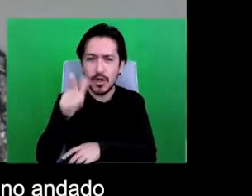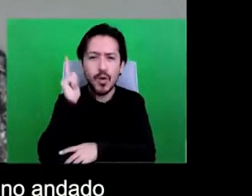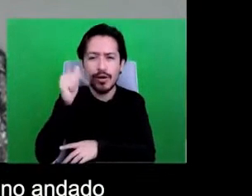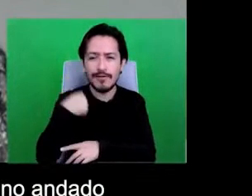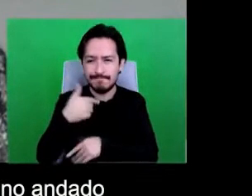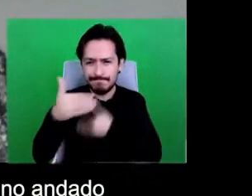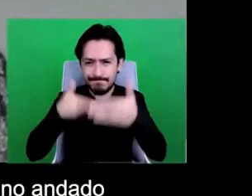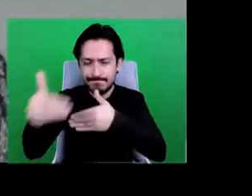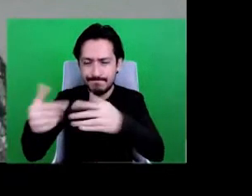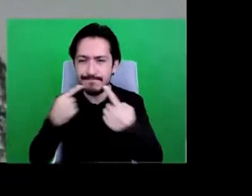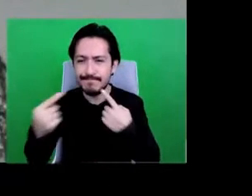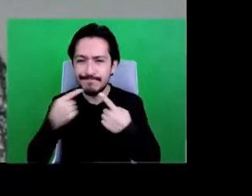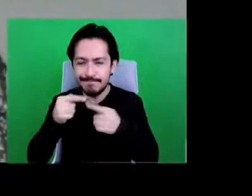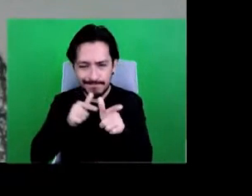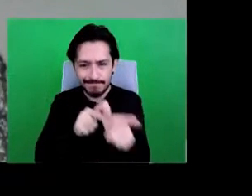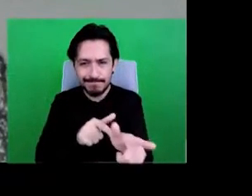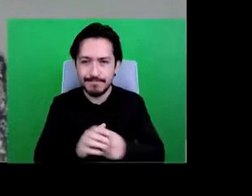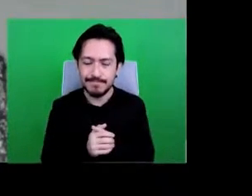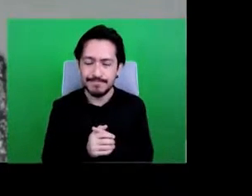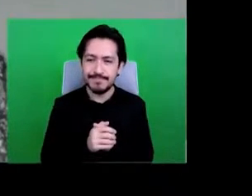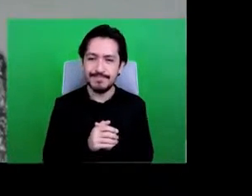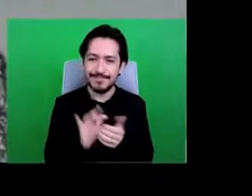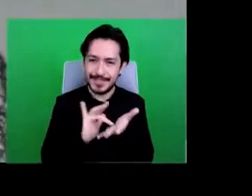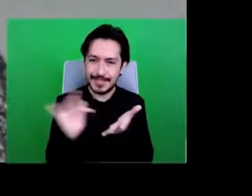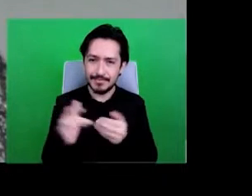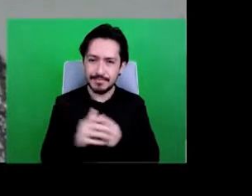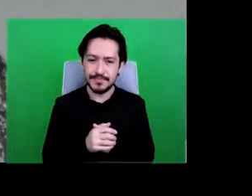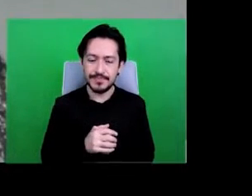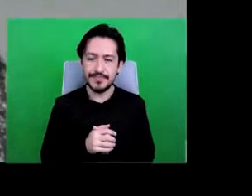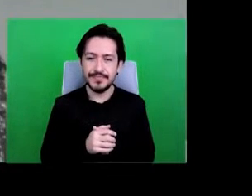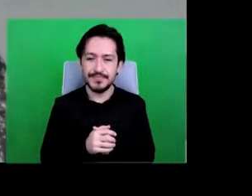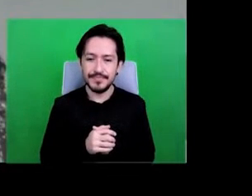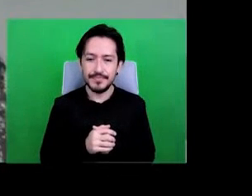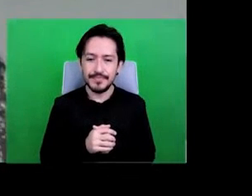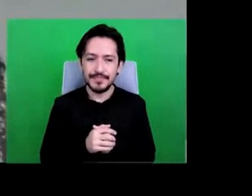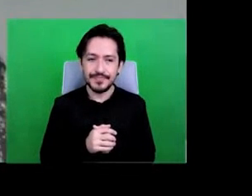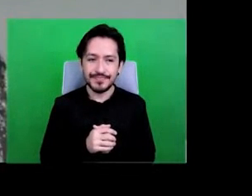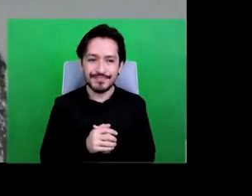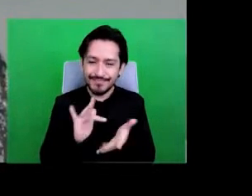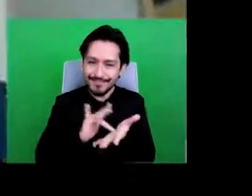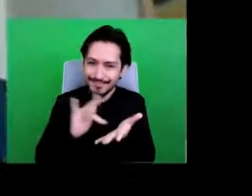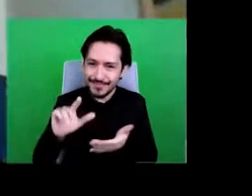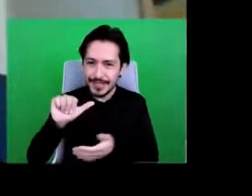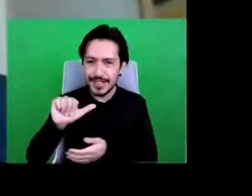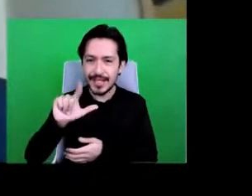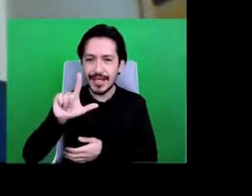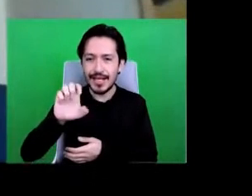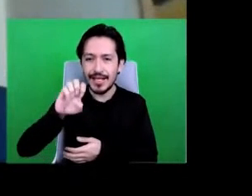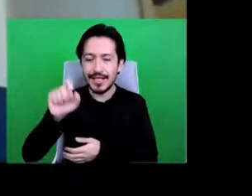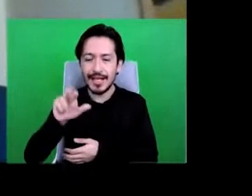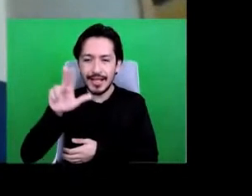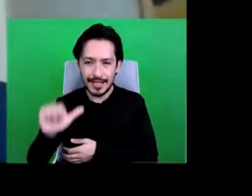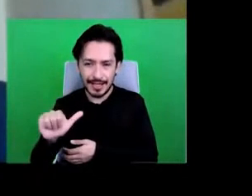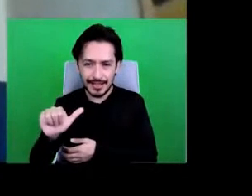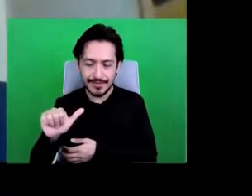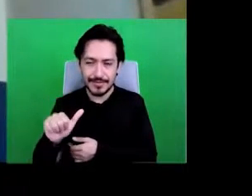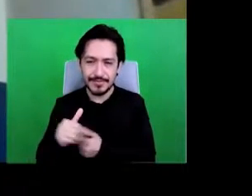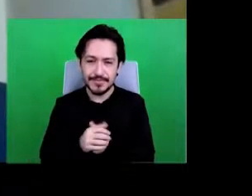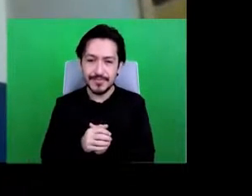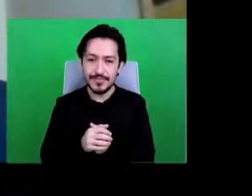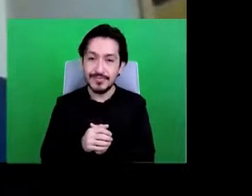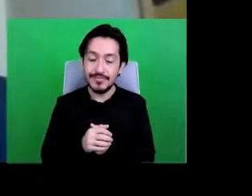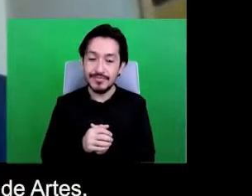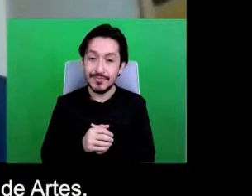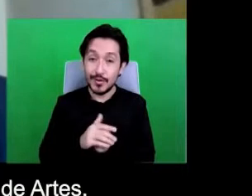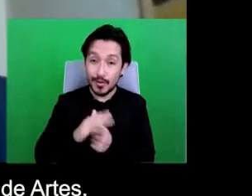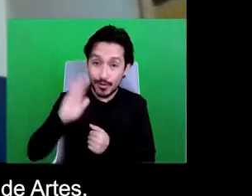conversación. Muchas gracias. Muchas gracias. Muchas gracias, Alejandra. Buenos días a todas